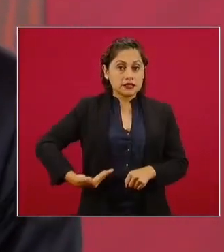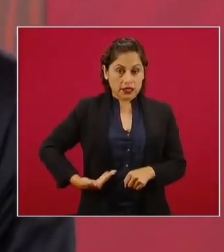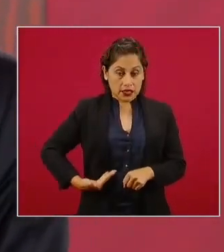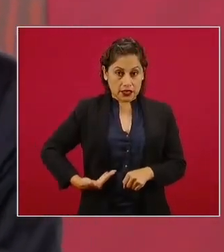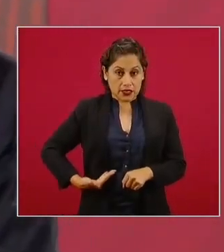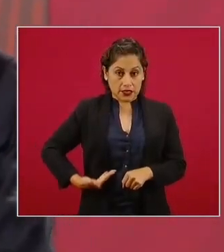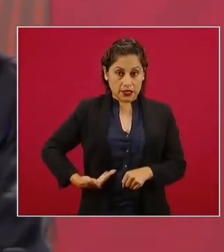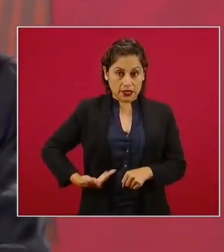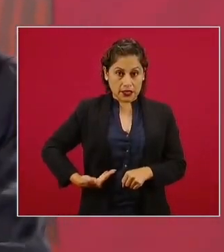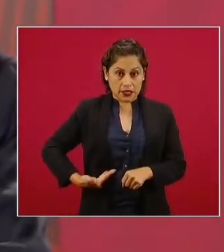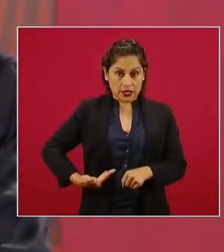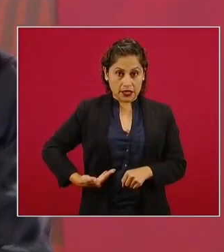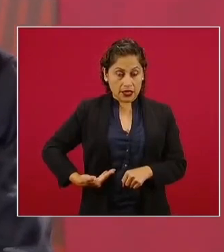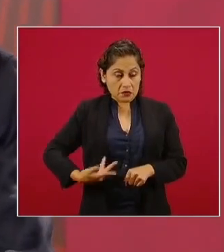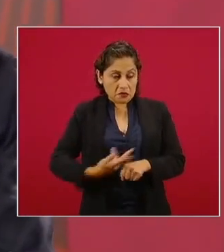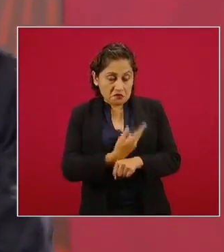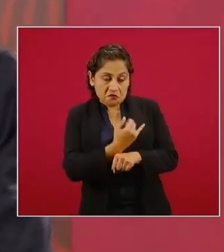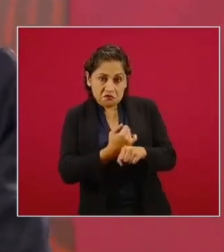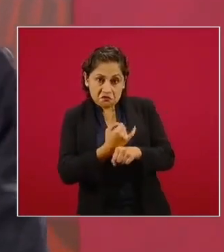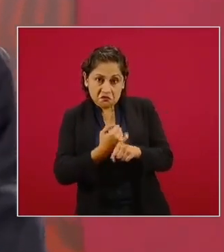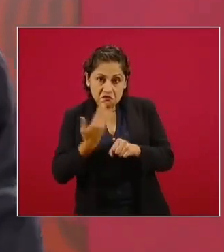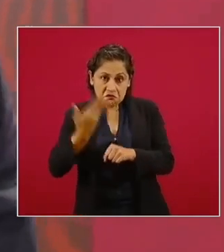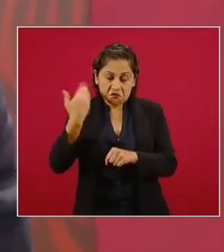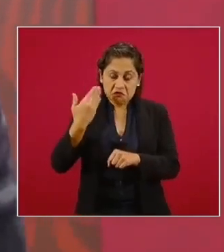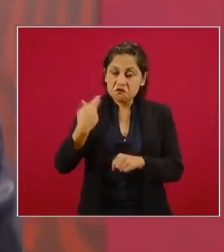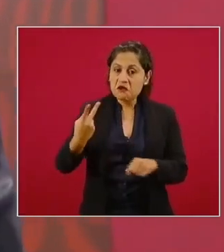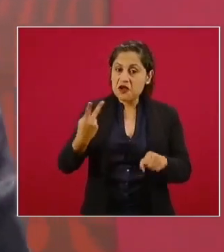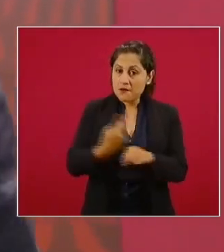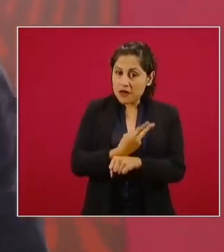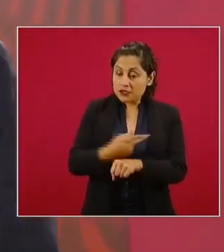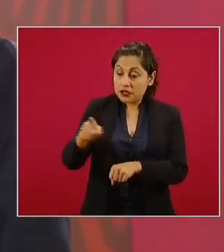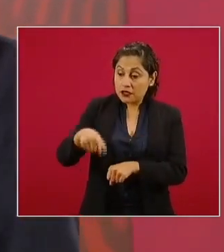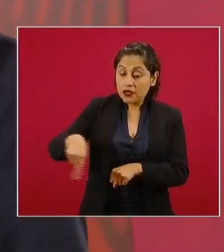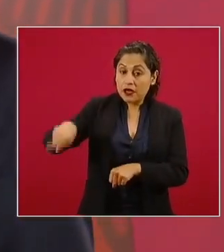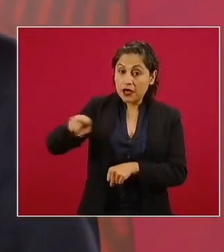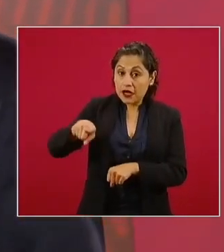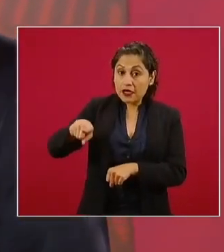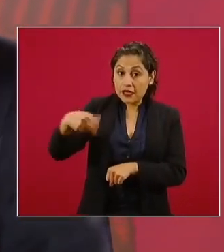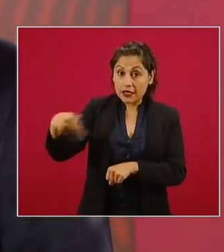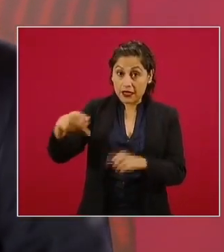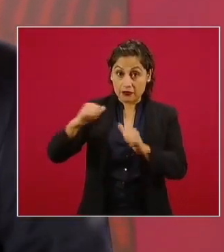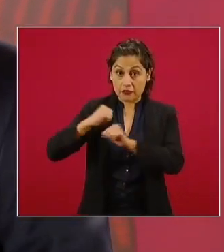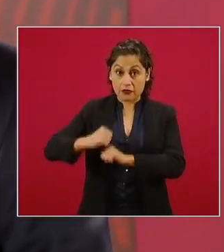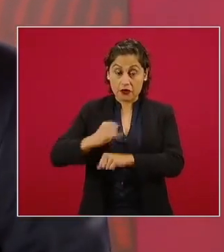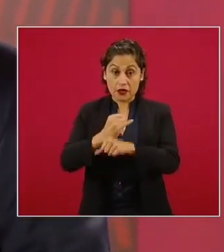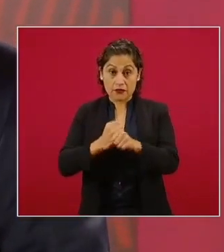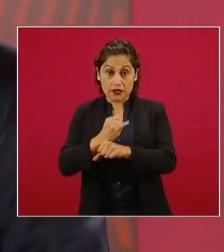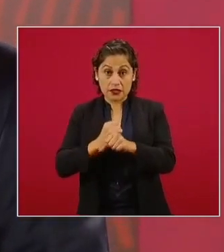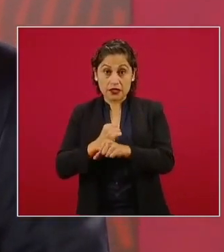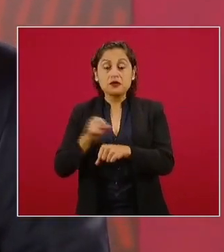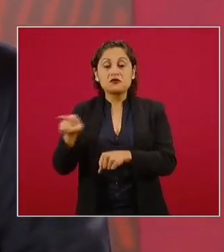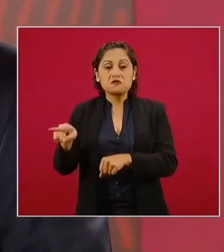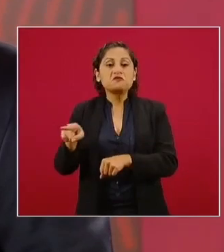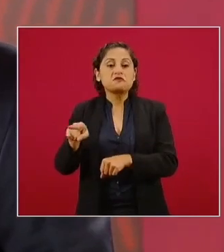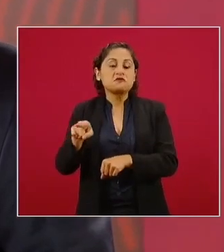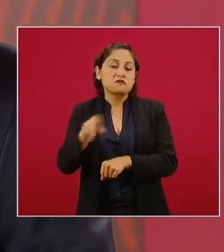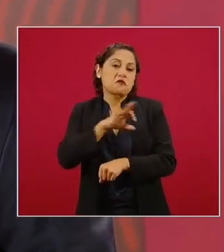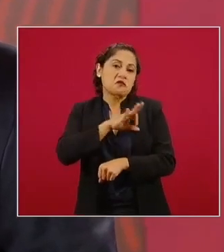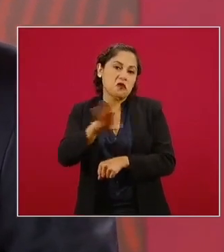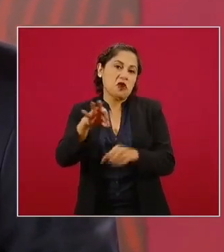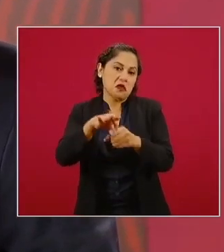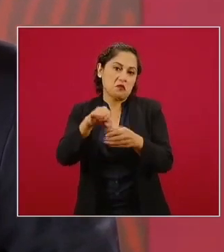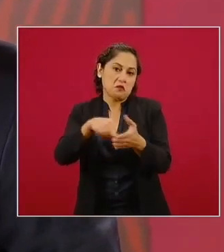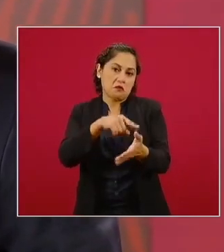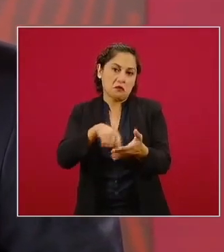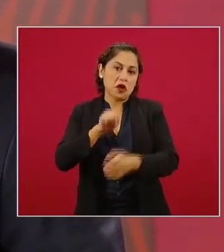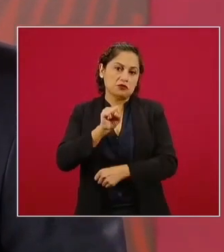sí. Y los que están en contra de que se lleve a cabo este proceso